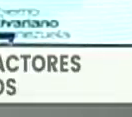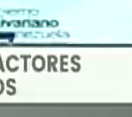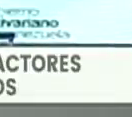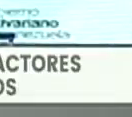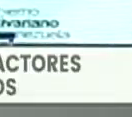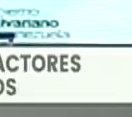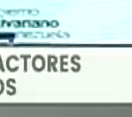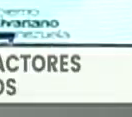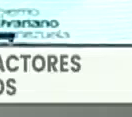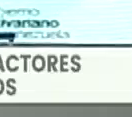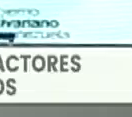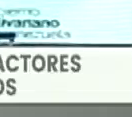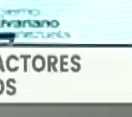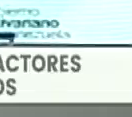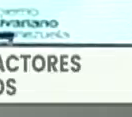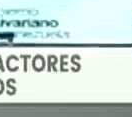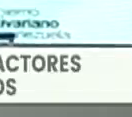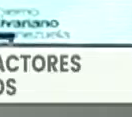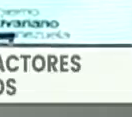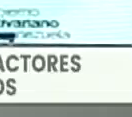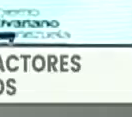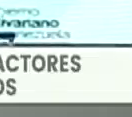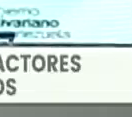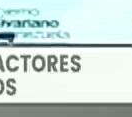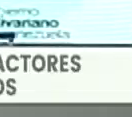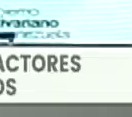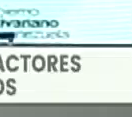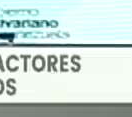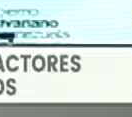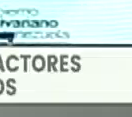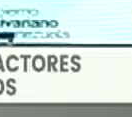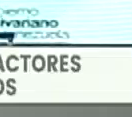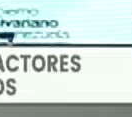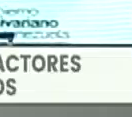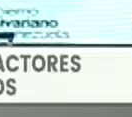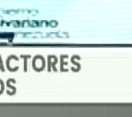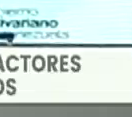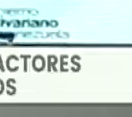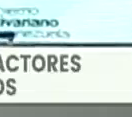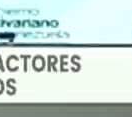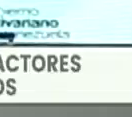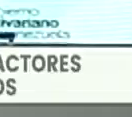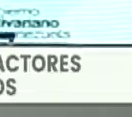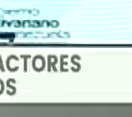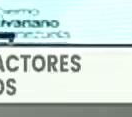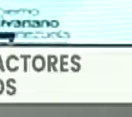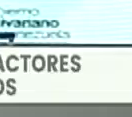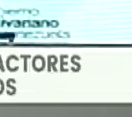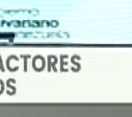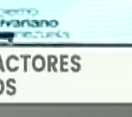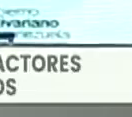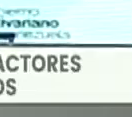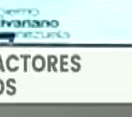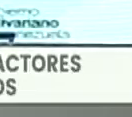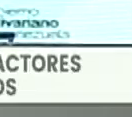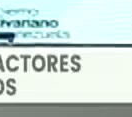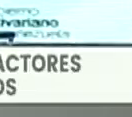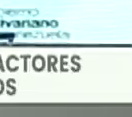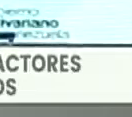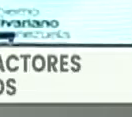depare amos un futuro aún más brillante porque el mundo requiere sus permanentes sabiduría